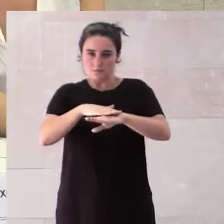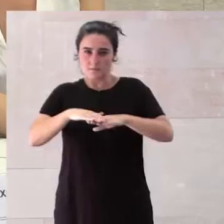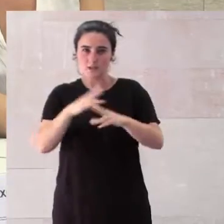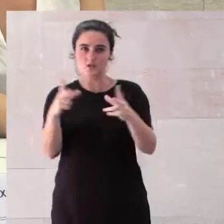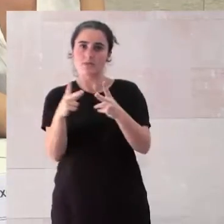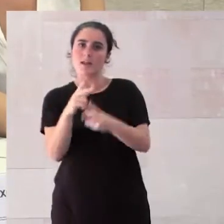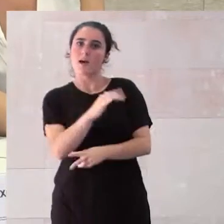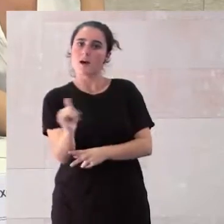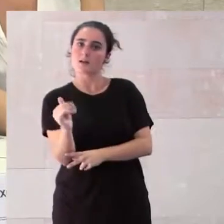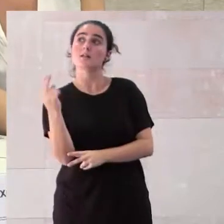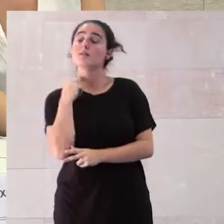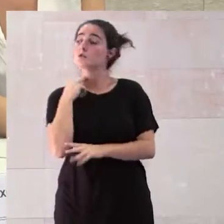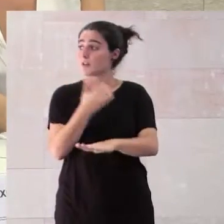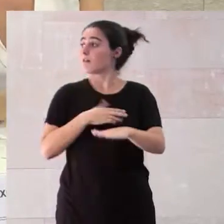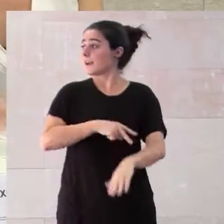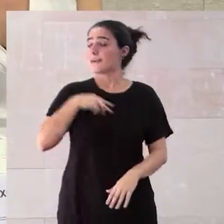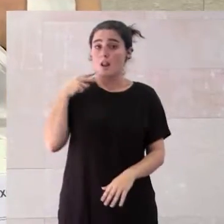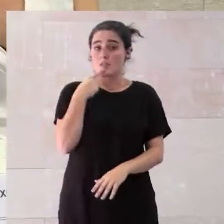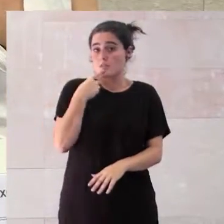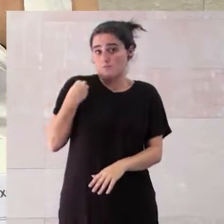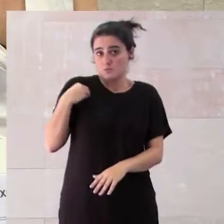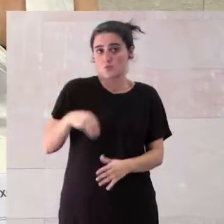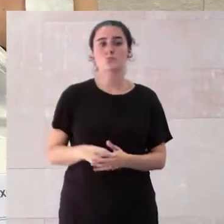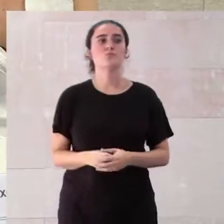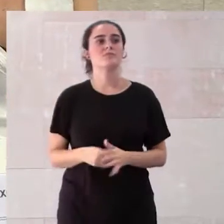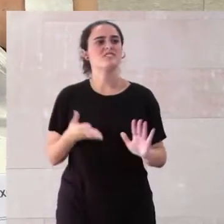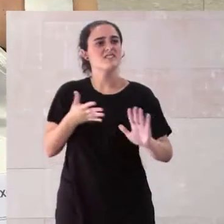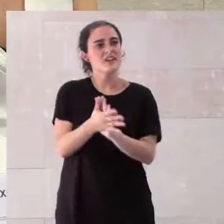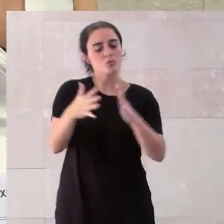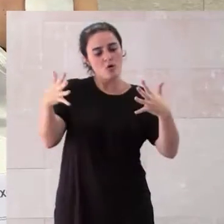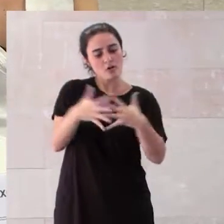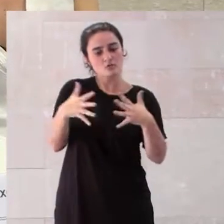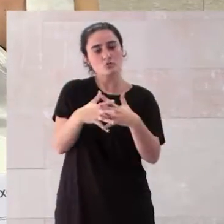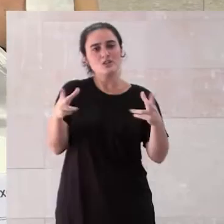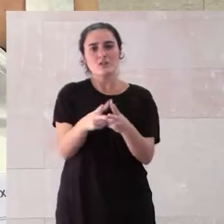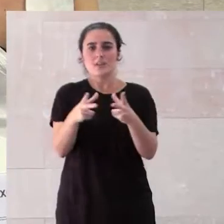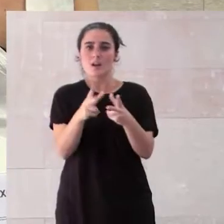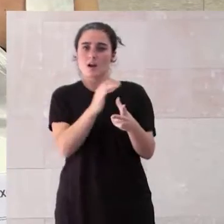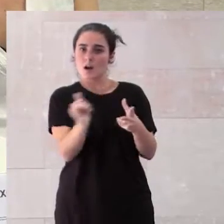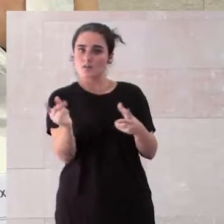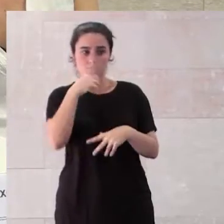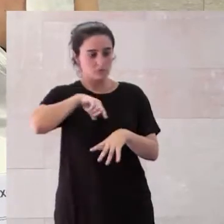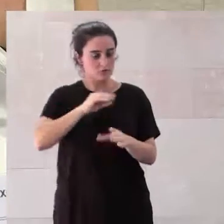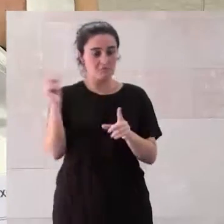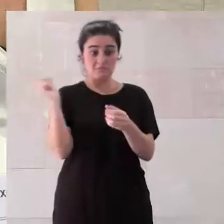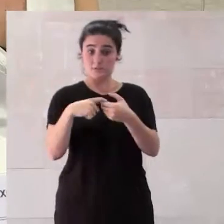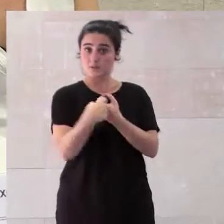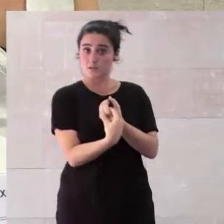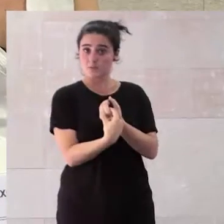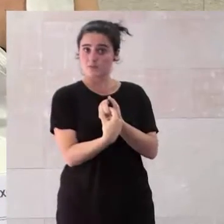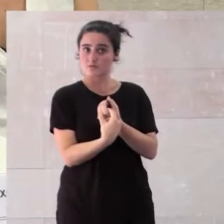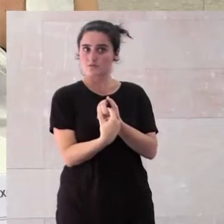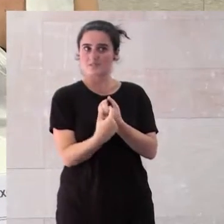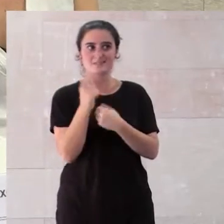es lo que ha dicho el diputado general. Es decir, hay una estructura social en la que vivimos y